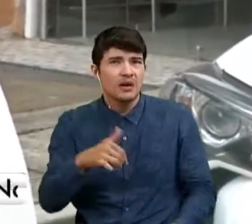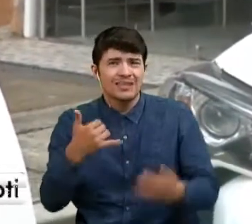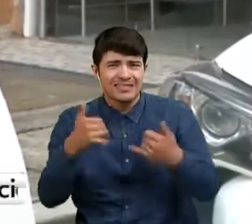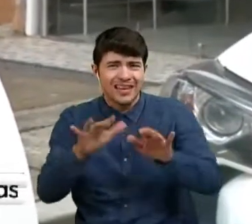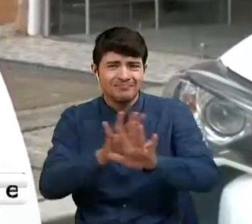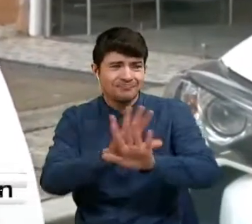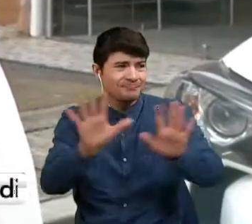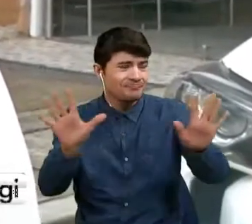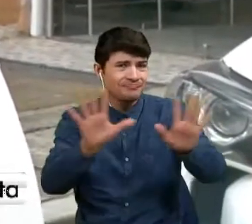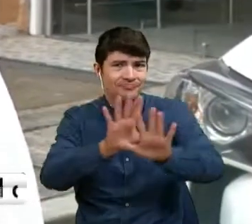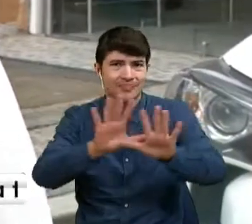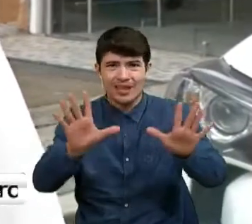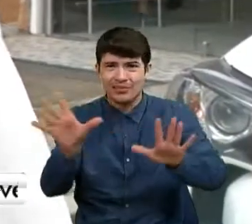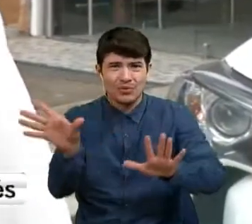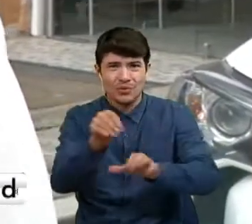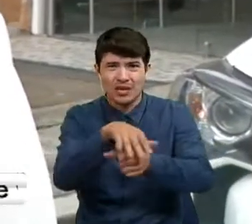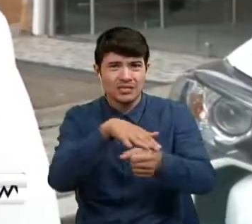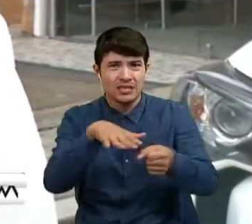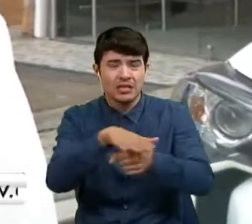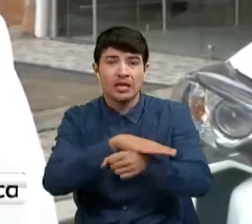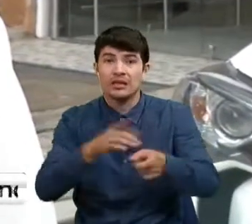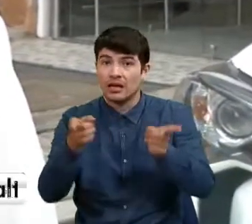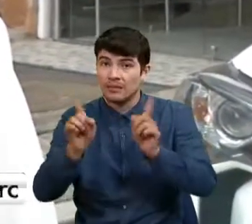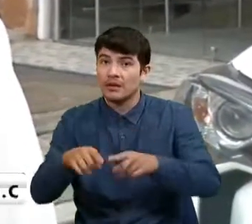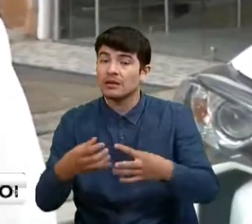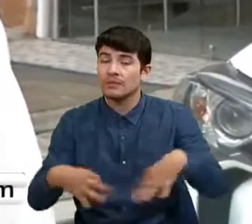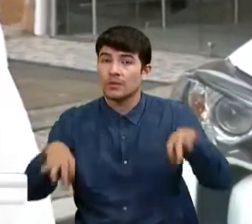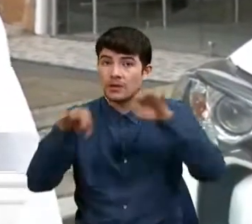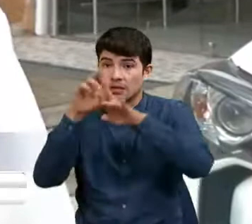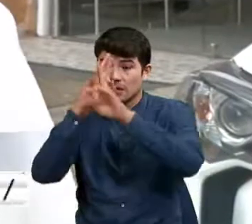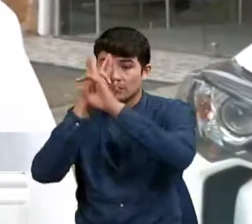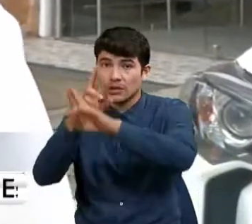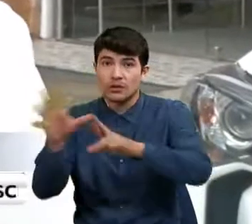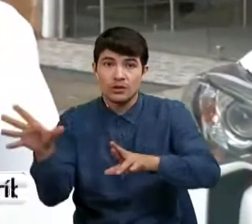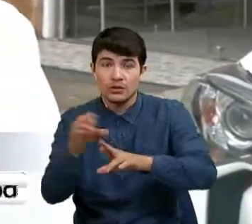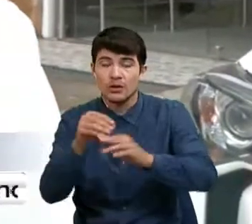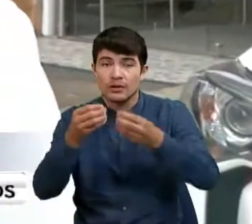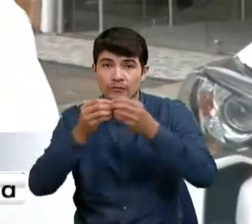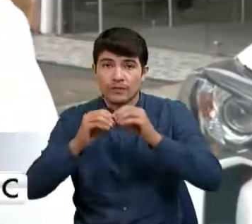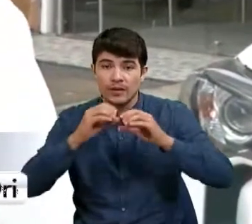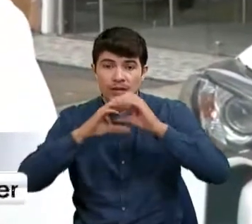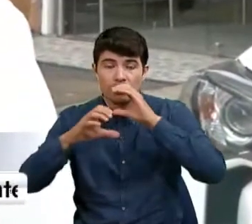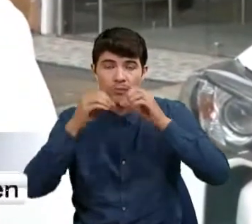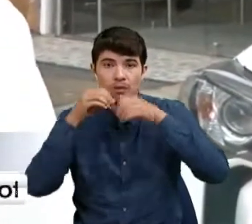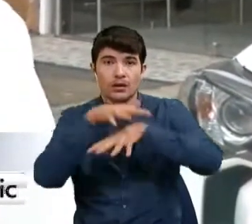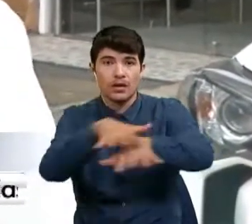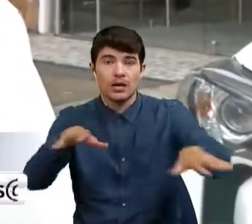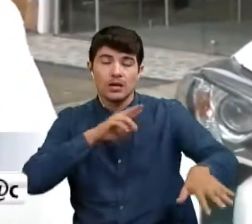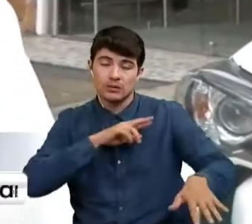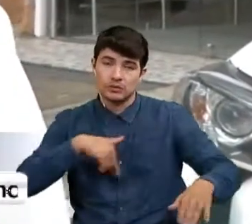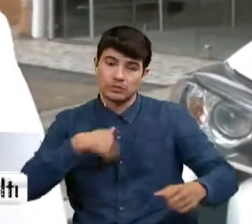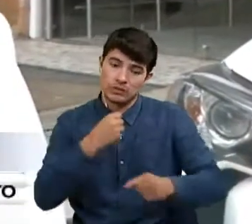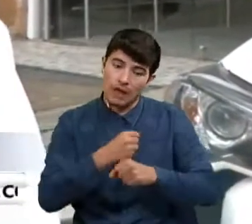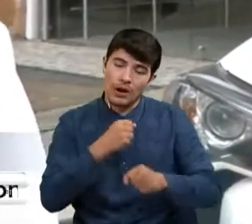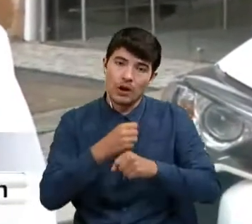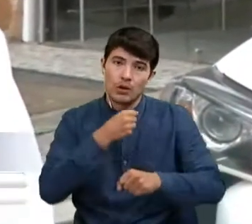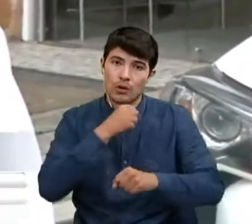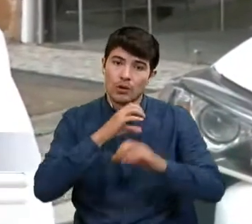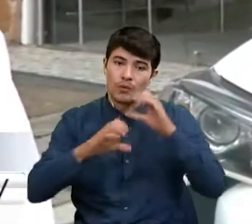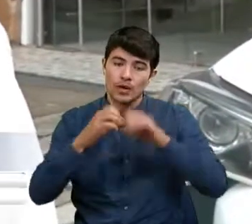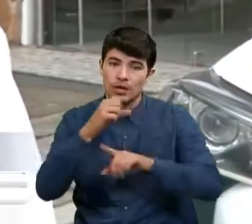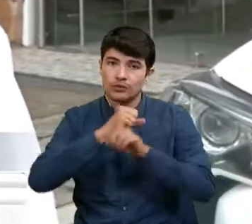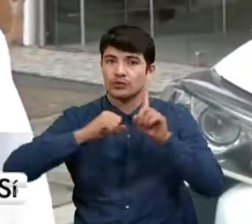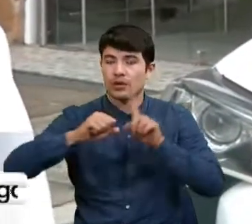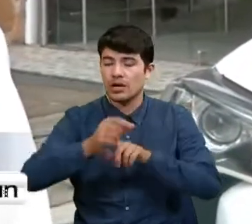que pagarle a todo esto y el respeto a los medios de comunicación y a la profesión que nosotros ejercemos y al ejercicio